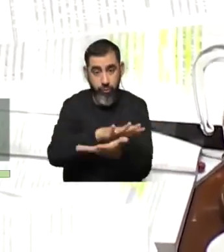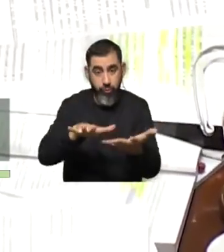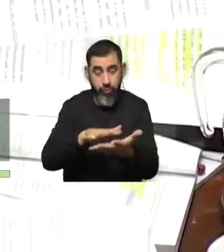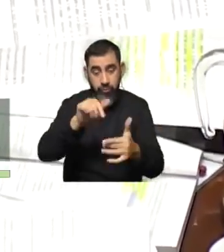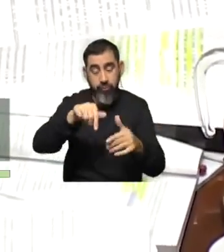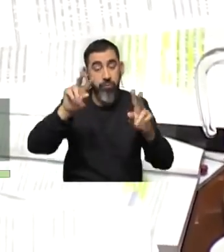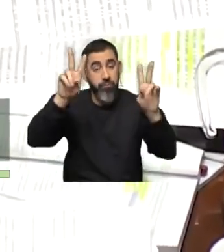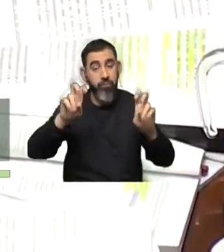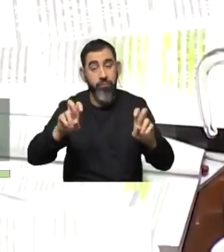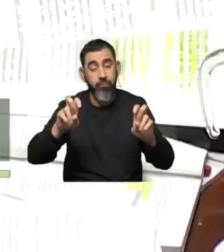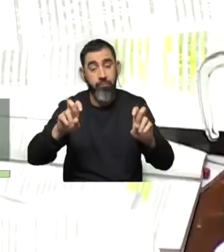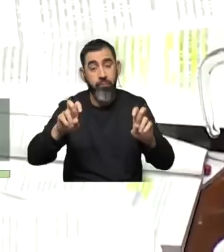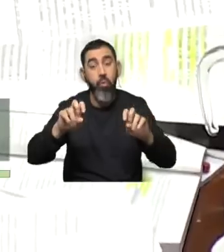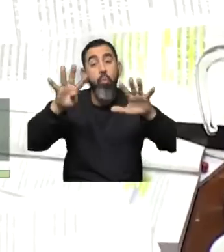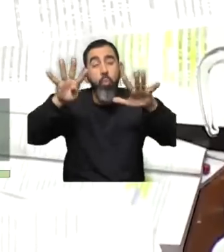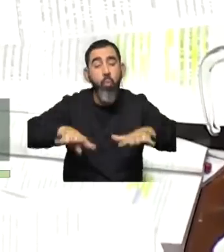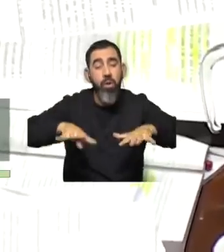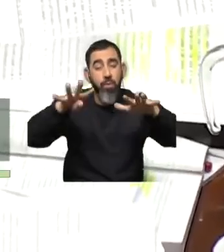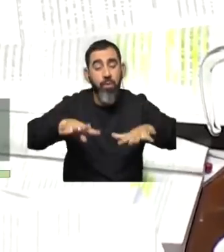este caso de 9 meses,